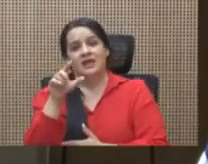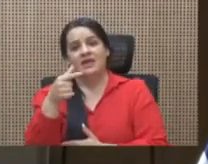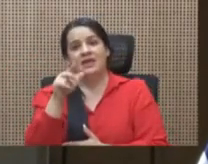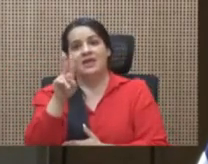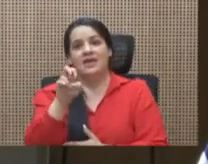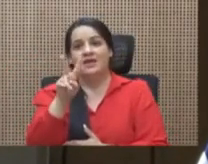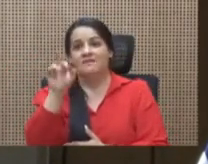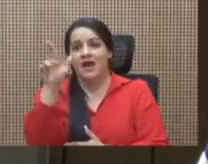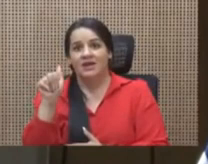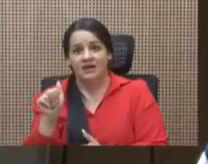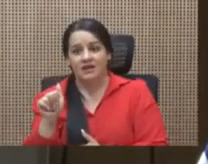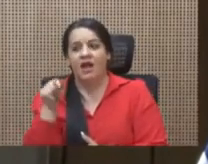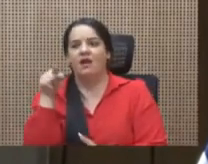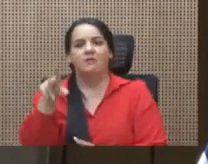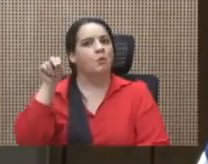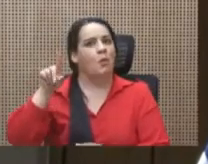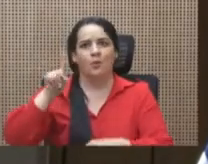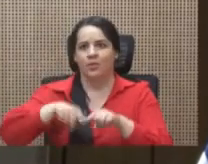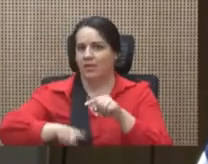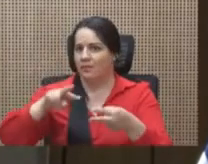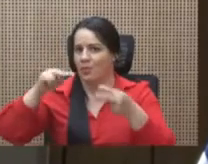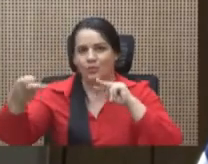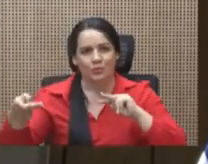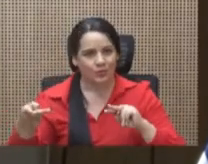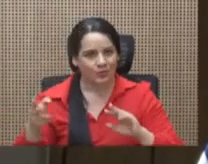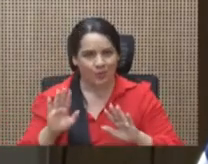la celebramos en el día del inicio de la revolución.